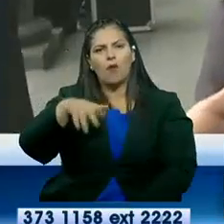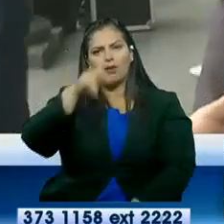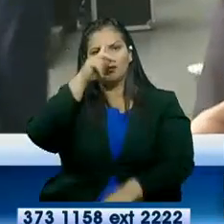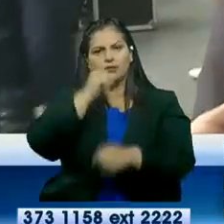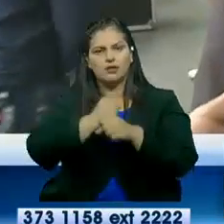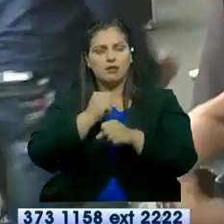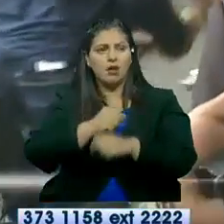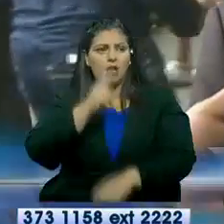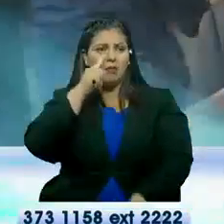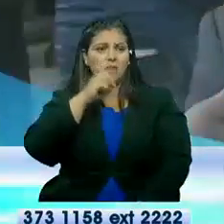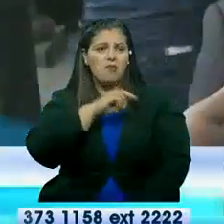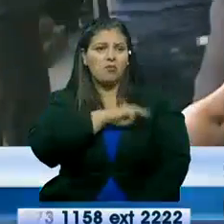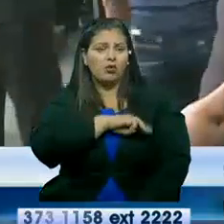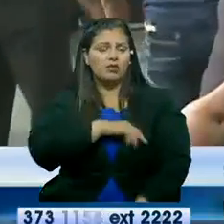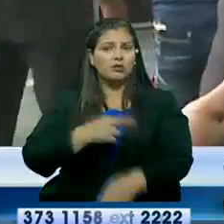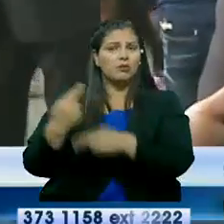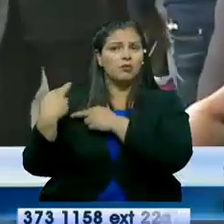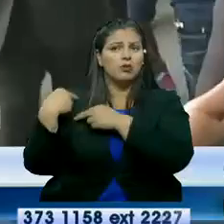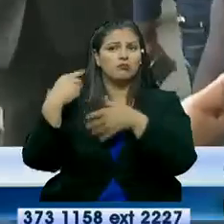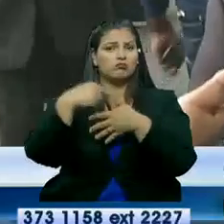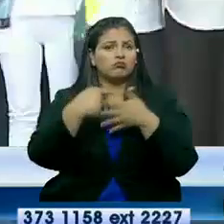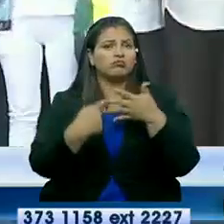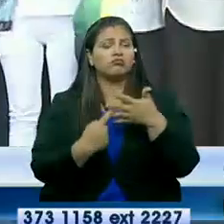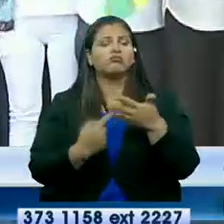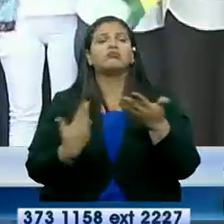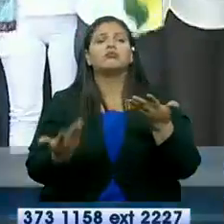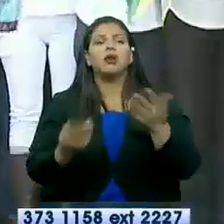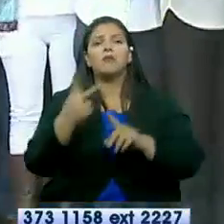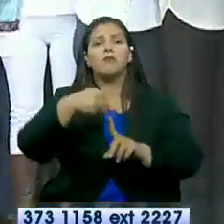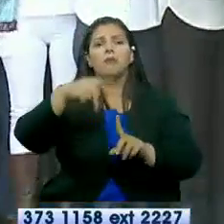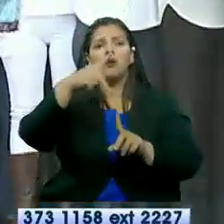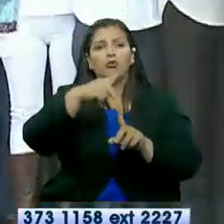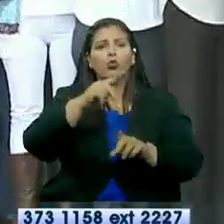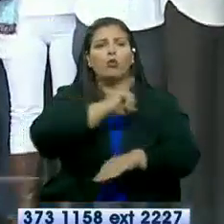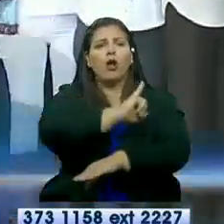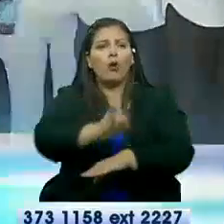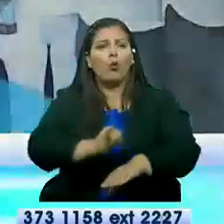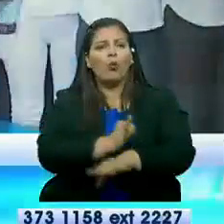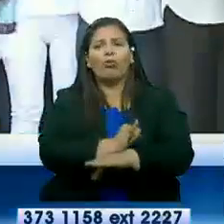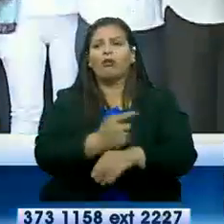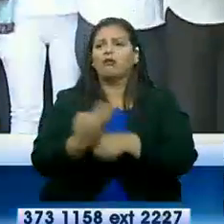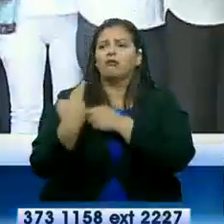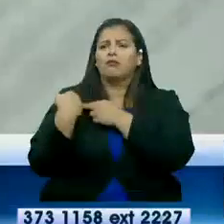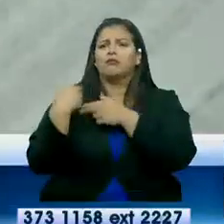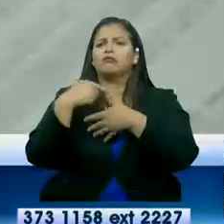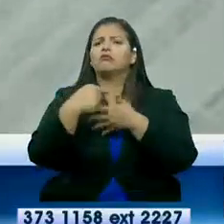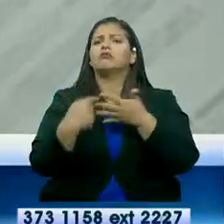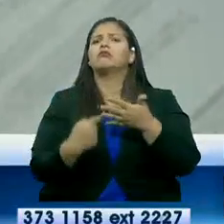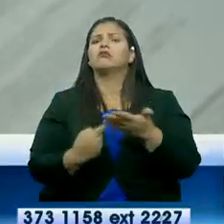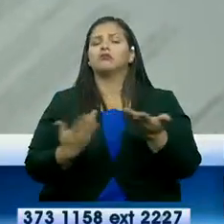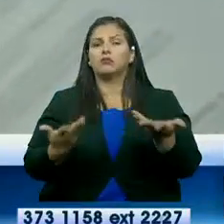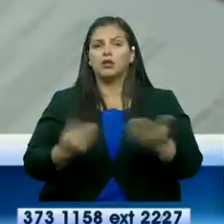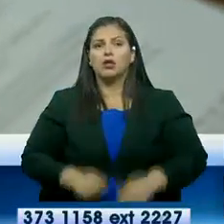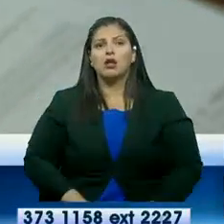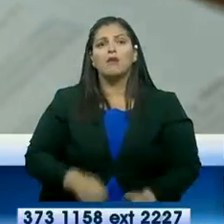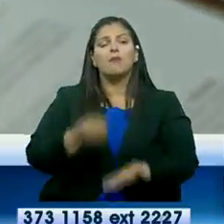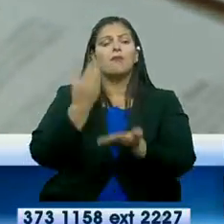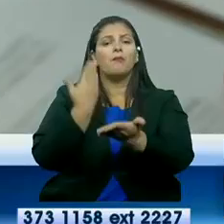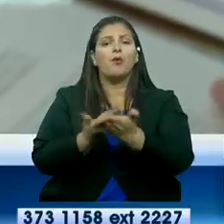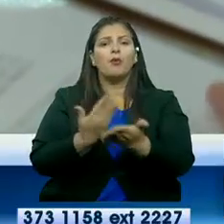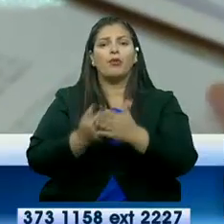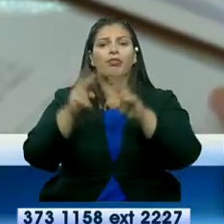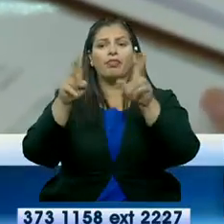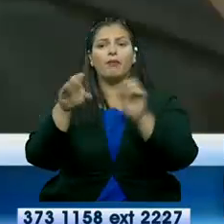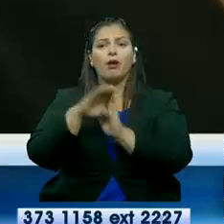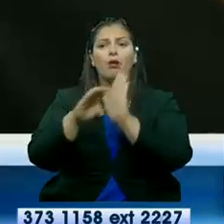municipios, las prefecturas y las juntas parroquiales. Sin embargo, la aspiración de las 23 prefecturas es que la propuesta de modificación del Código